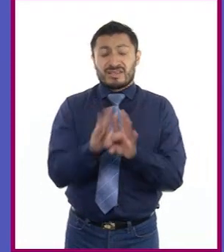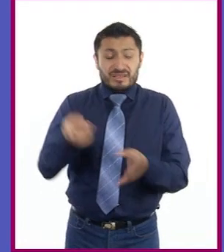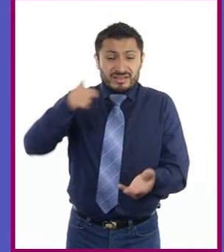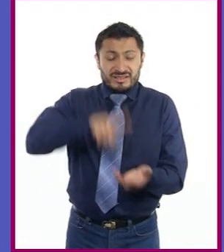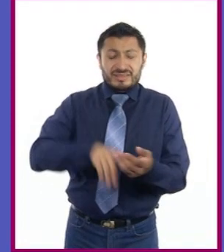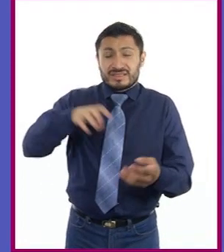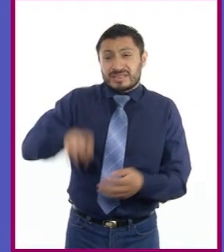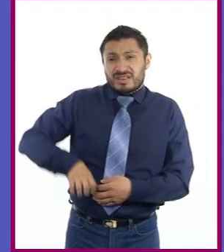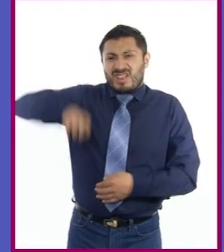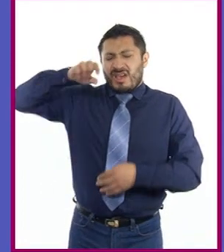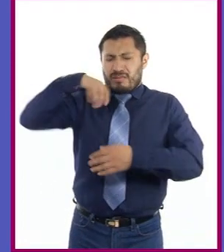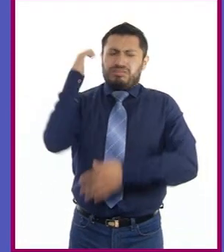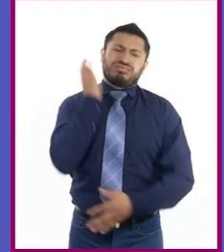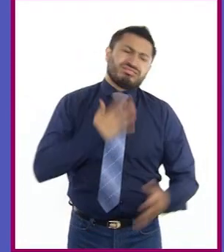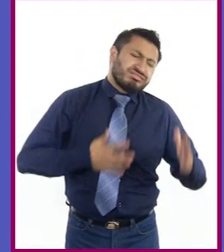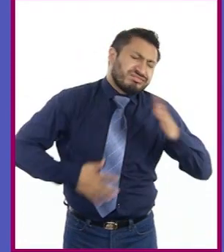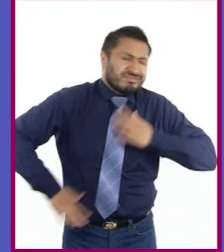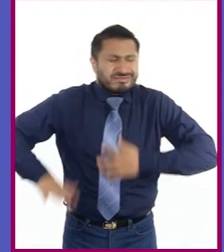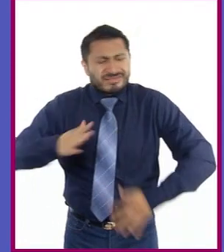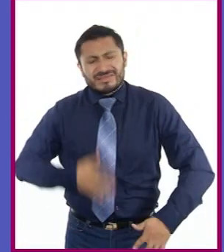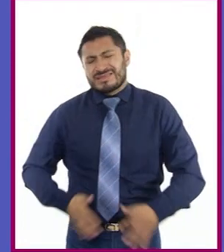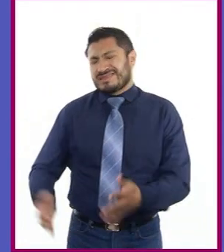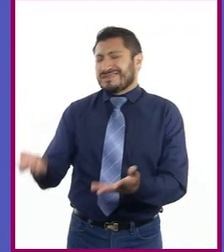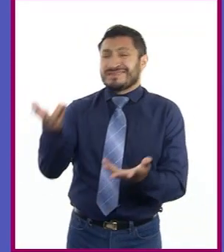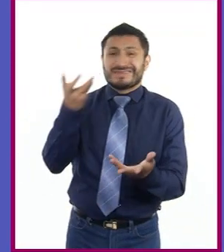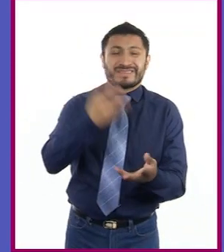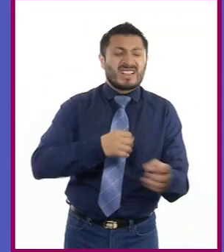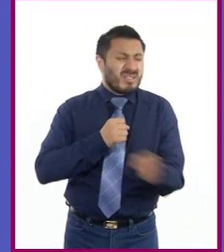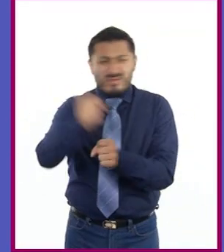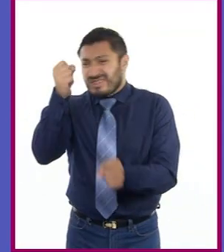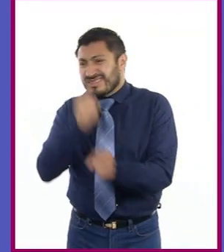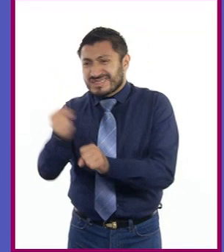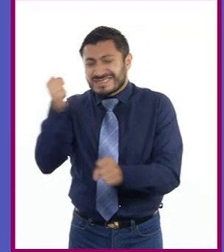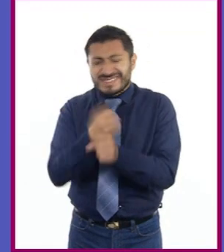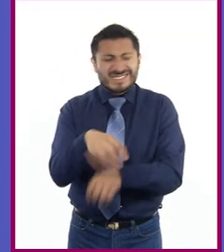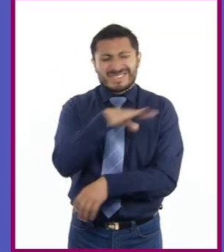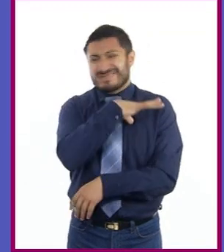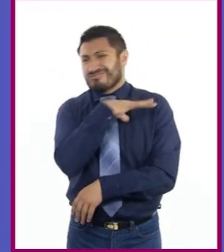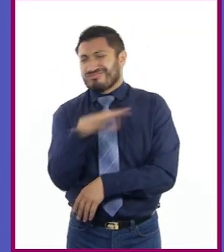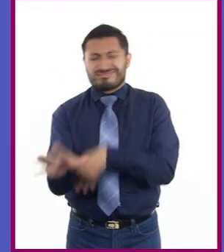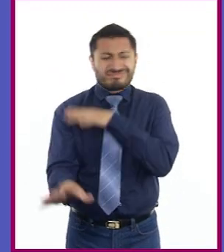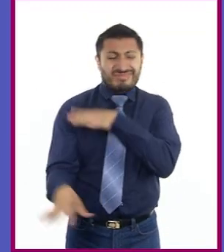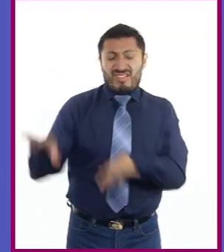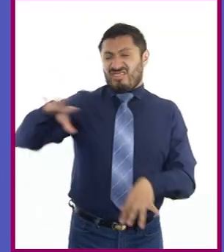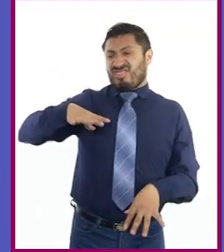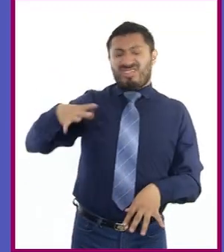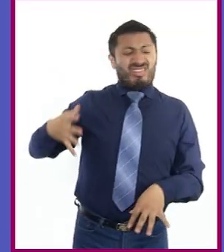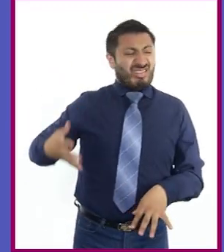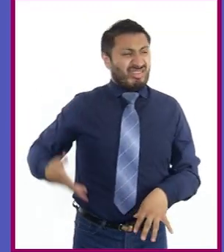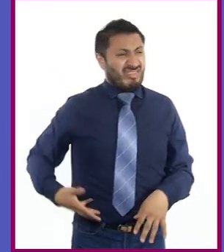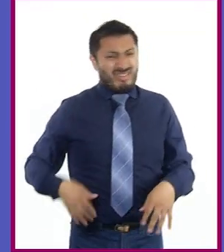edad, la violencia de los tiranos, el desprecio de los soberbios?